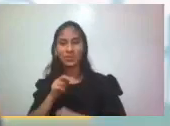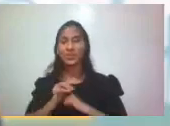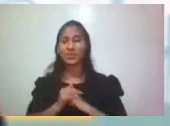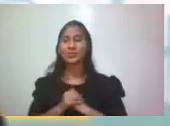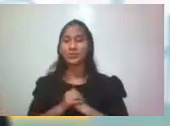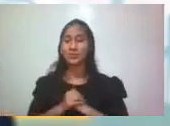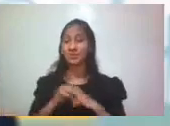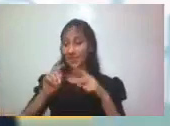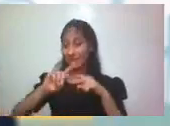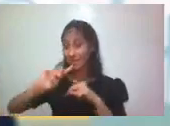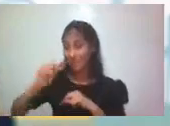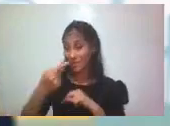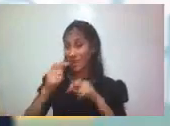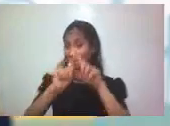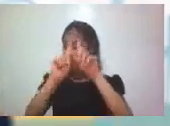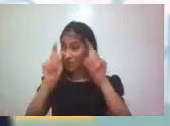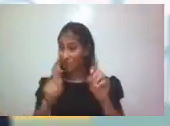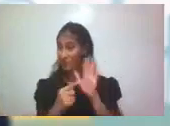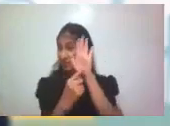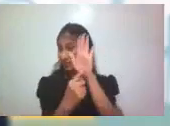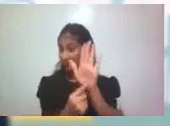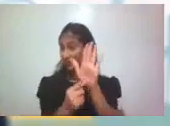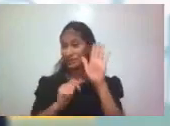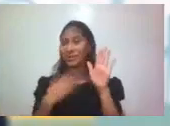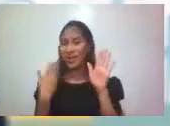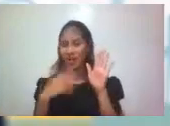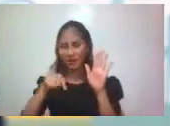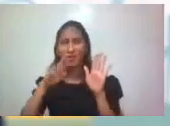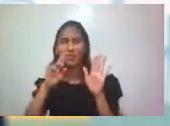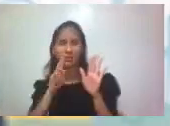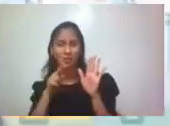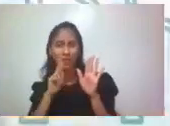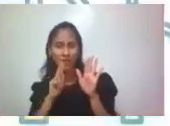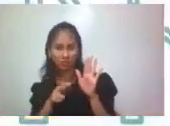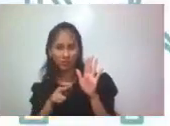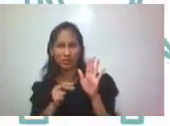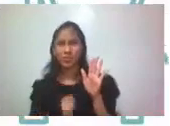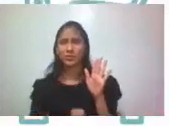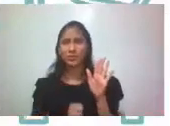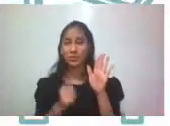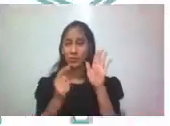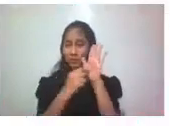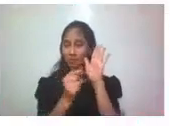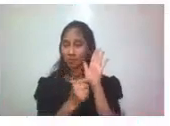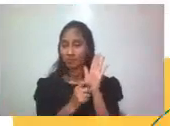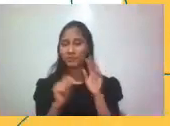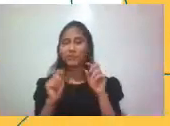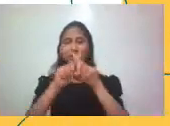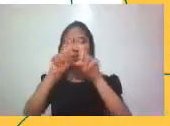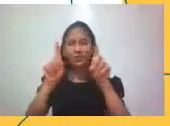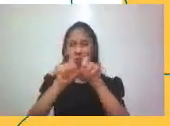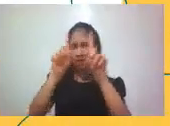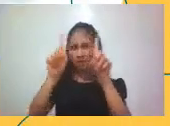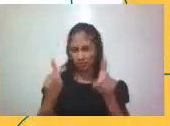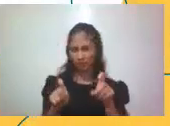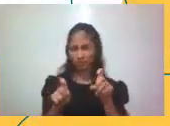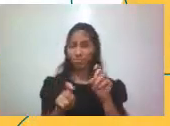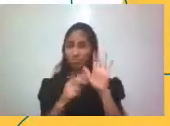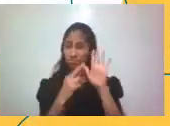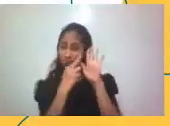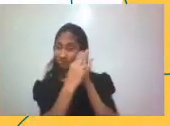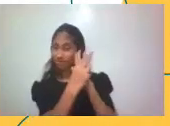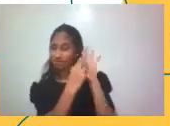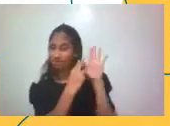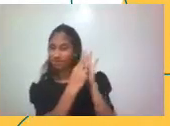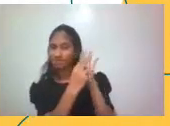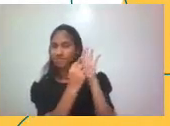transmisión. La pregunta era: ¿la participación ciudadana efectiva en los procesos de certificación ambiental se